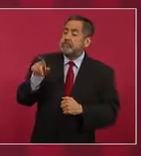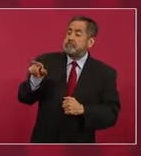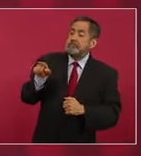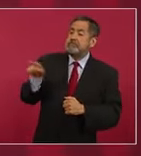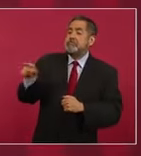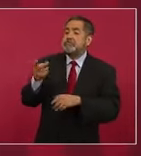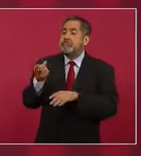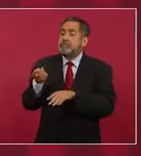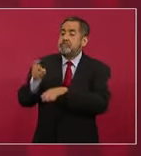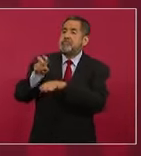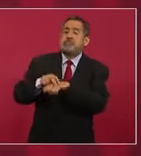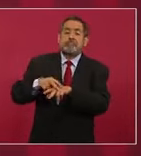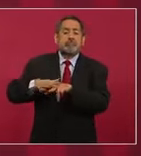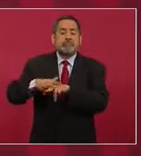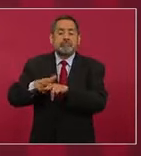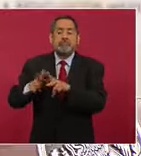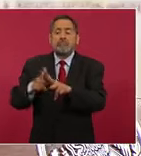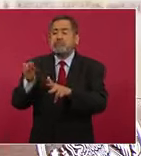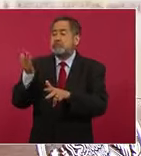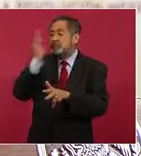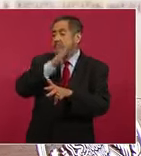subido a un tren de mentira,